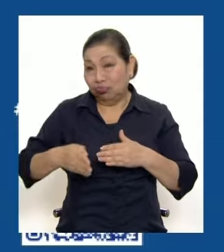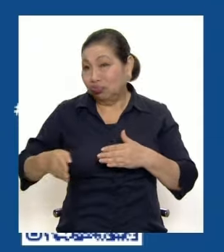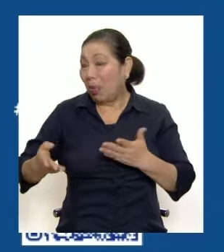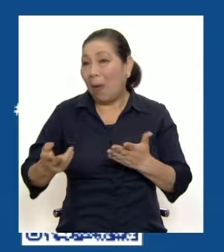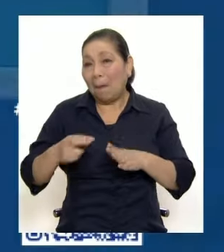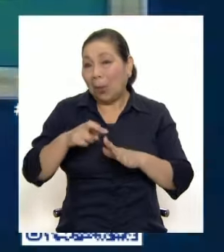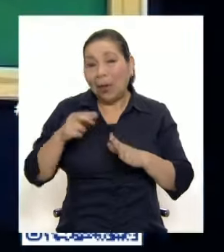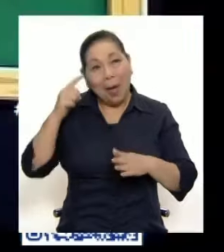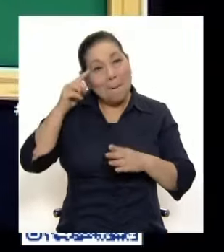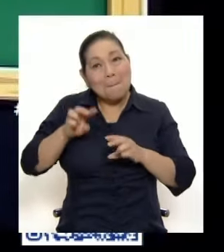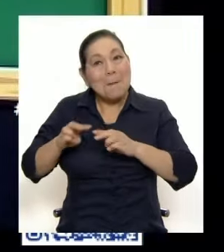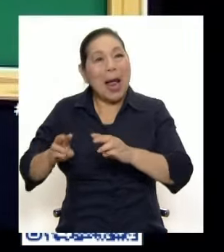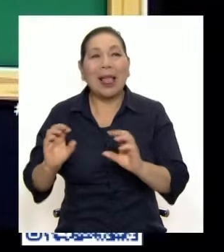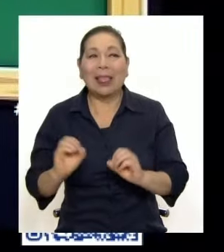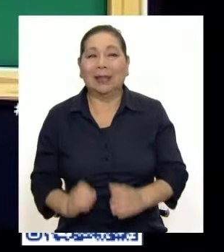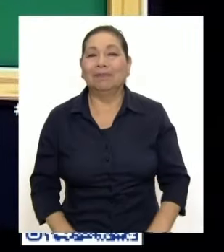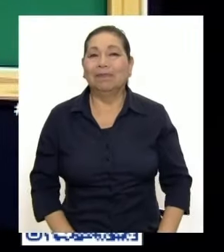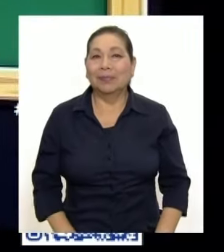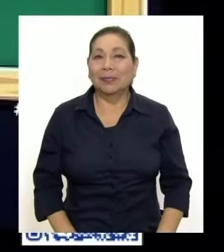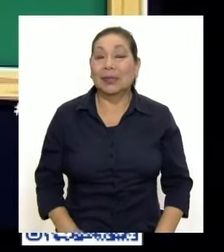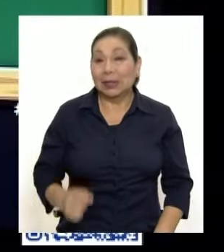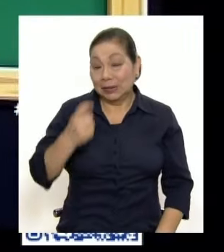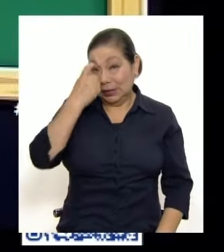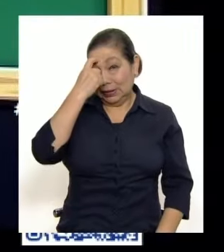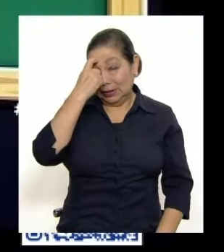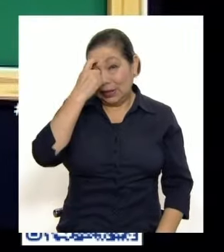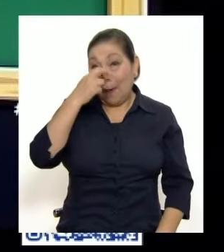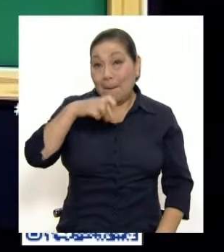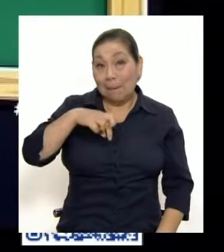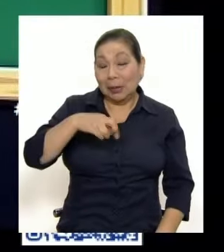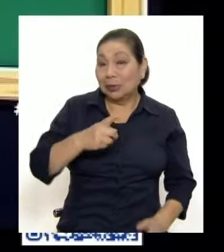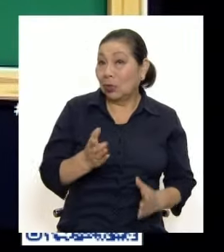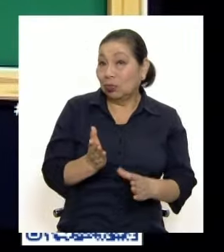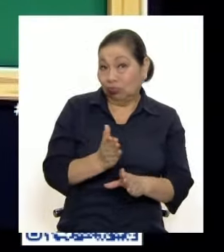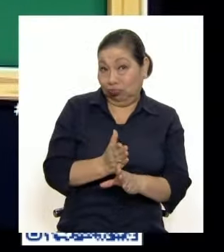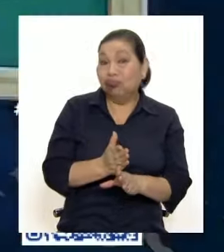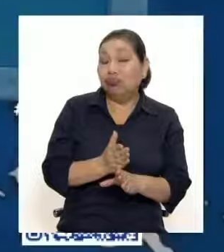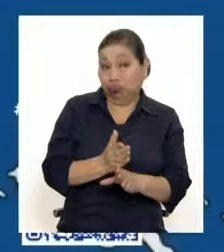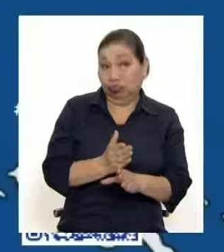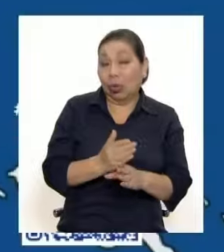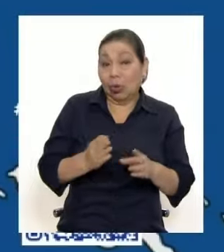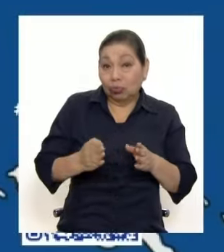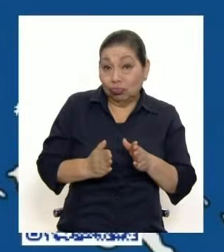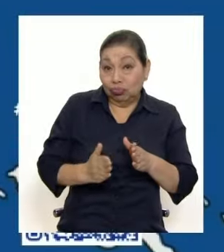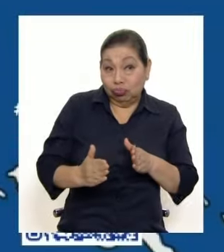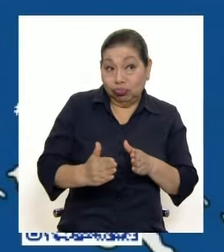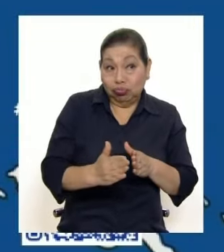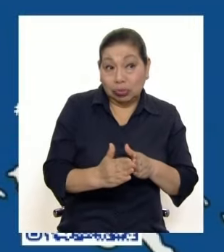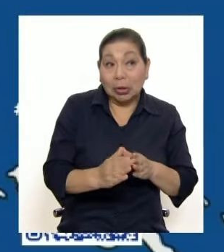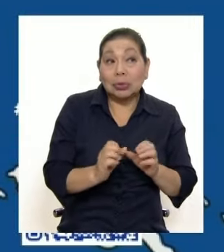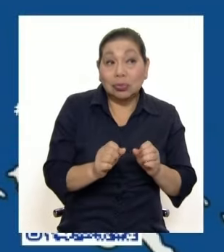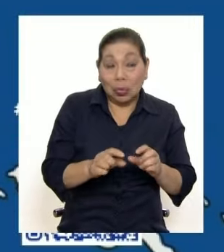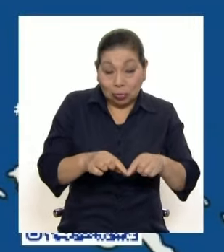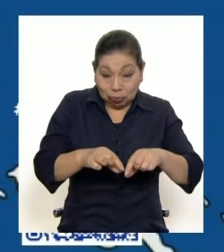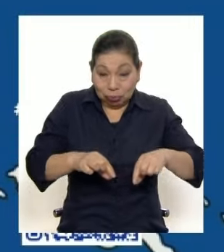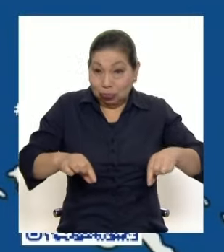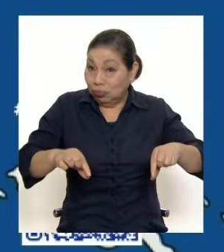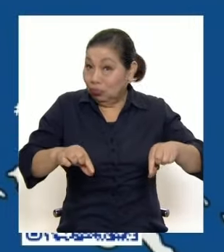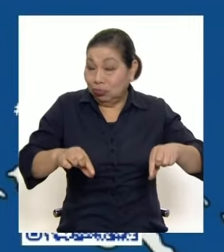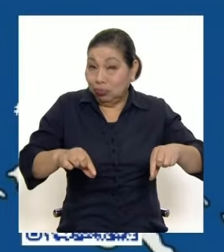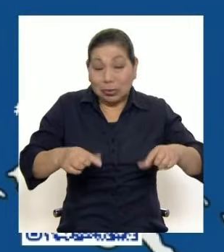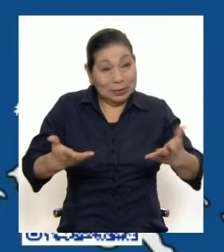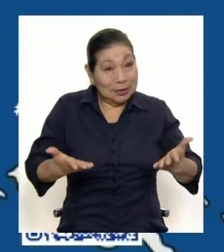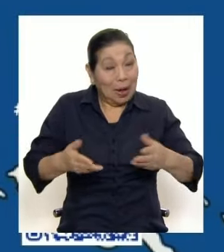que no tienen proyección al mar en el caso de India y de Pakistán pues son estados ribereños pero del océano Índico no de la